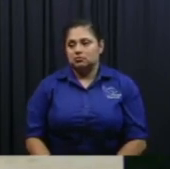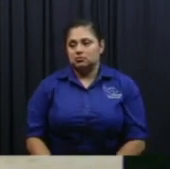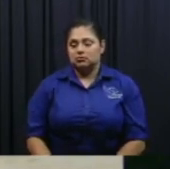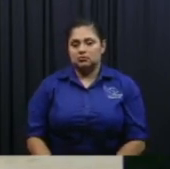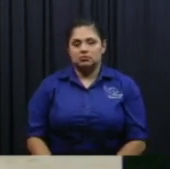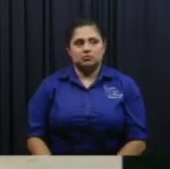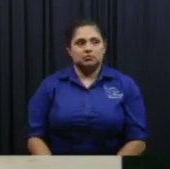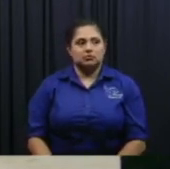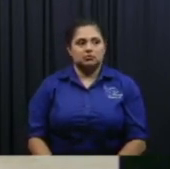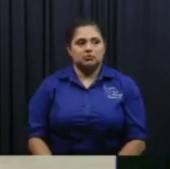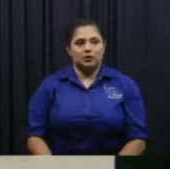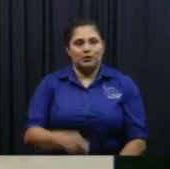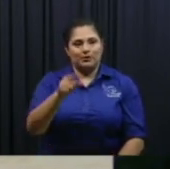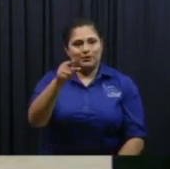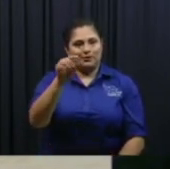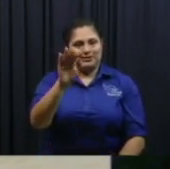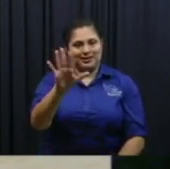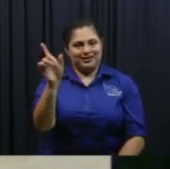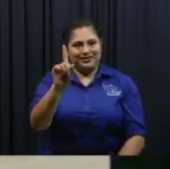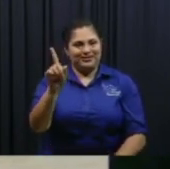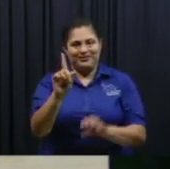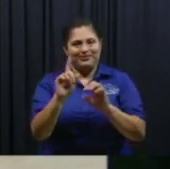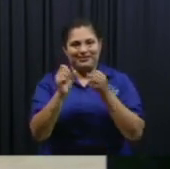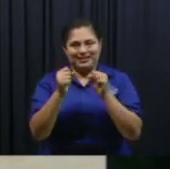usted no lo voy a hacer